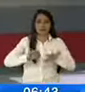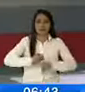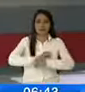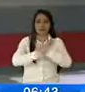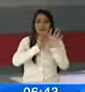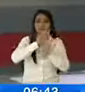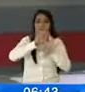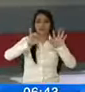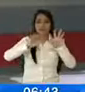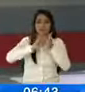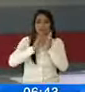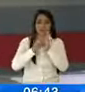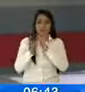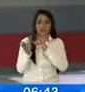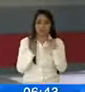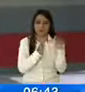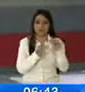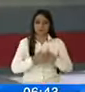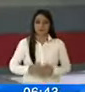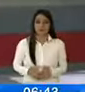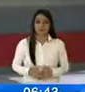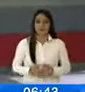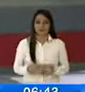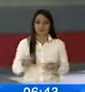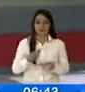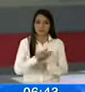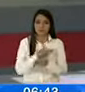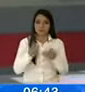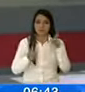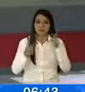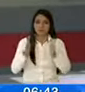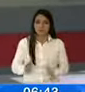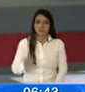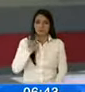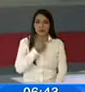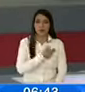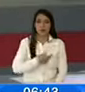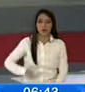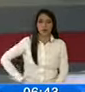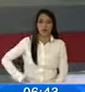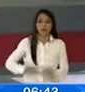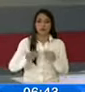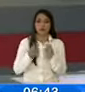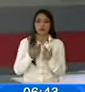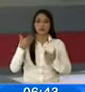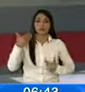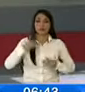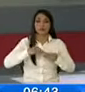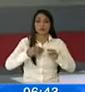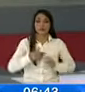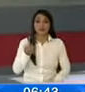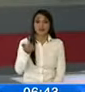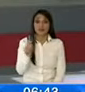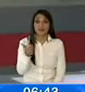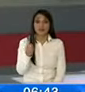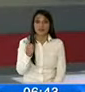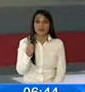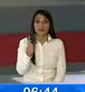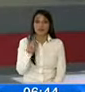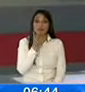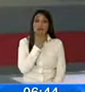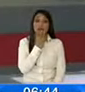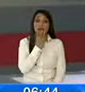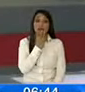5:43 en la mañana, en Galápagos son las 5:43. Vamos a contarles que el candidato presidencial por el partido Fuerza Ecuador, Abdalá Bucaram Puley,